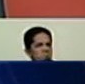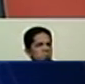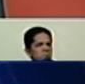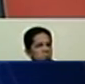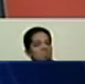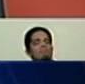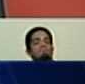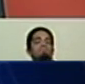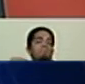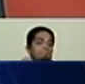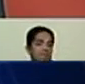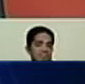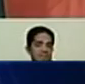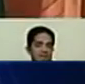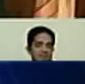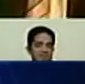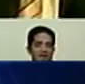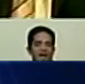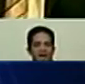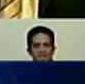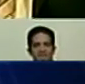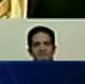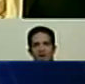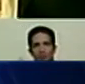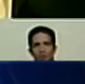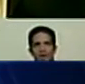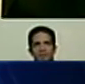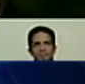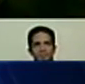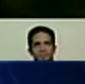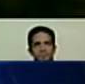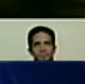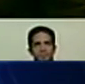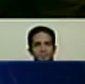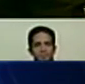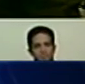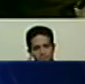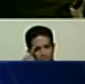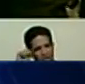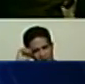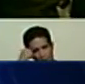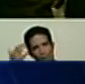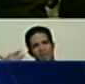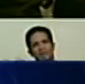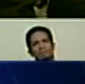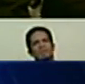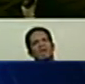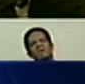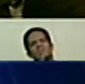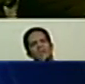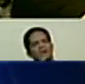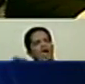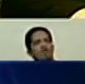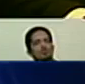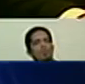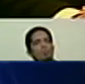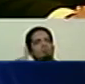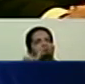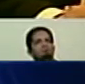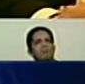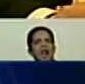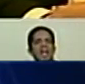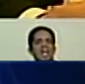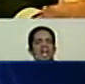intrometerse en los asuntos internos de nuestra patria. Vamos a hacer memoria. ¿Quién es el Cartel de Lima o qué es el Cartel de